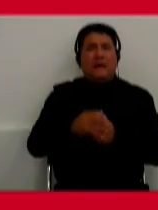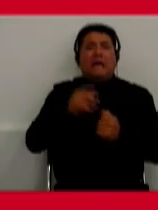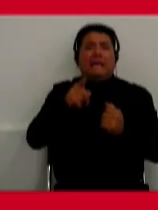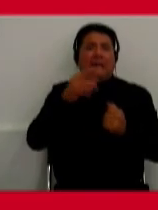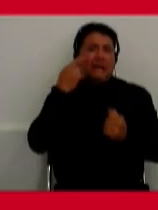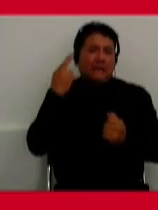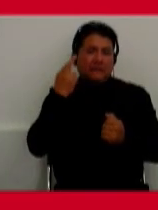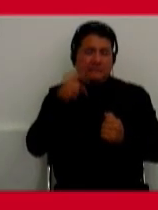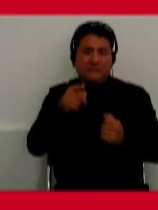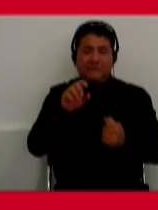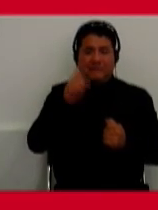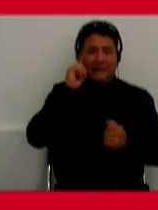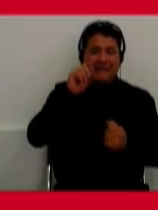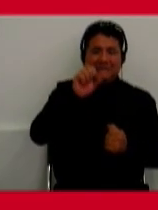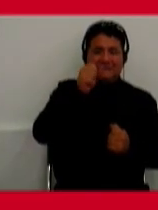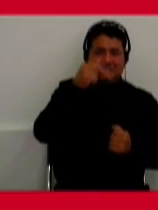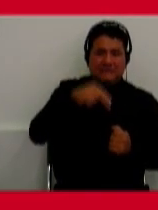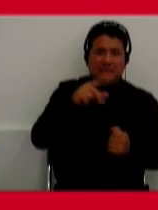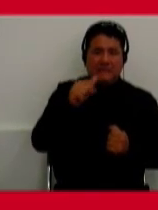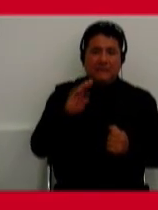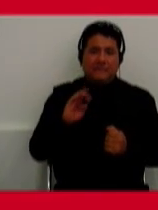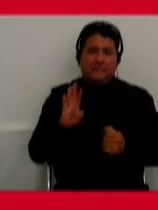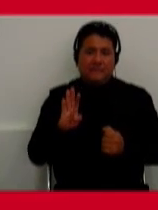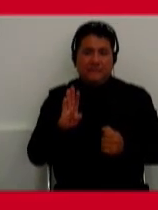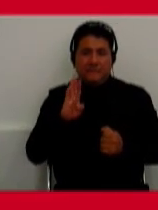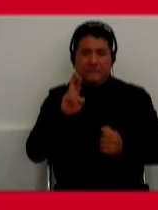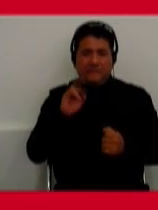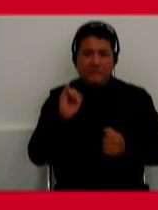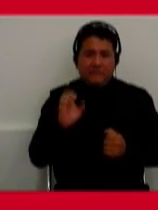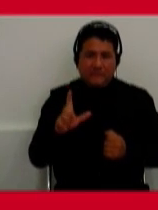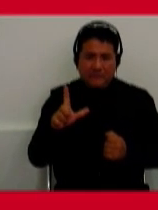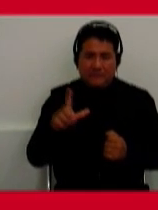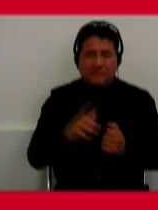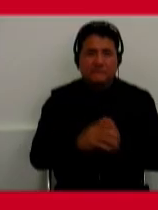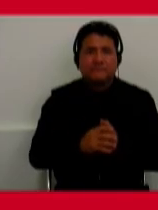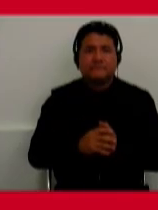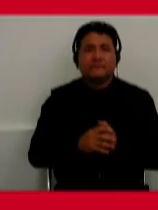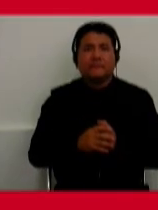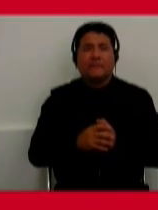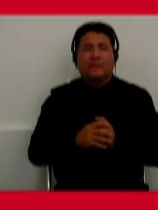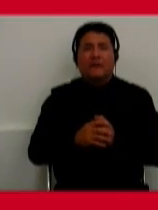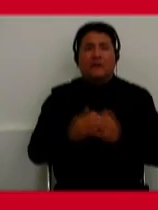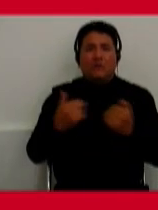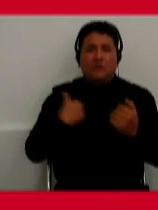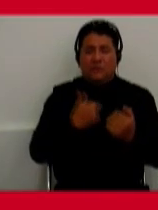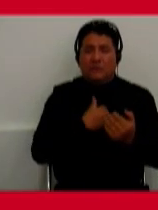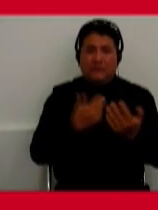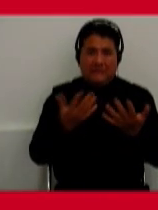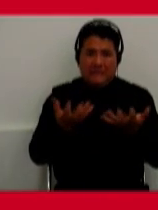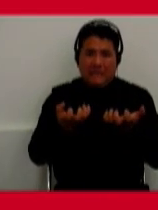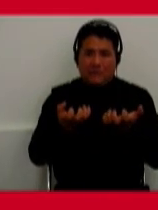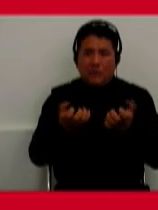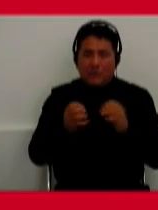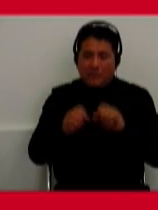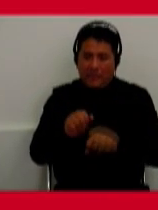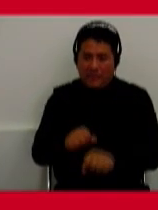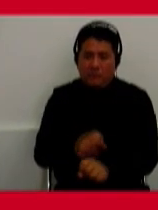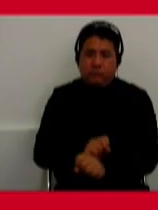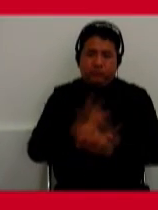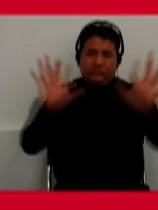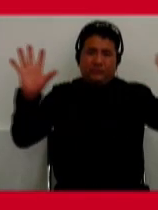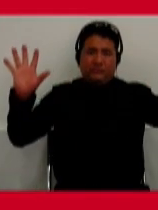San Gabriel es esta la fórmula, ¿no? Ahora, vuelvo a hacer un recálculo, si queremos minar otra zona, otra mina, otro yacimiento con estas